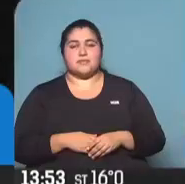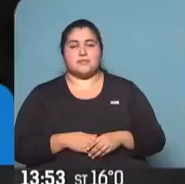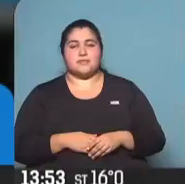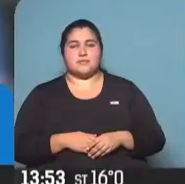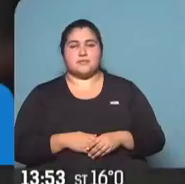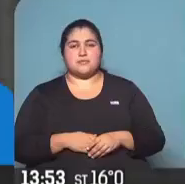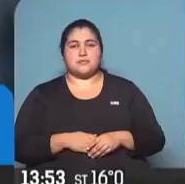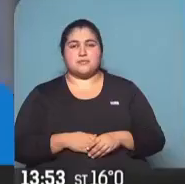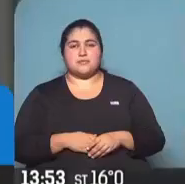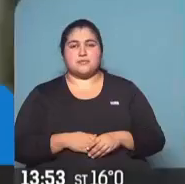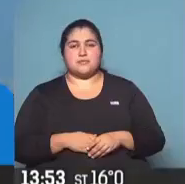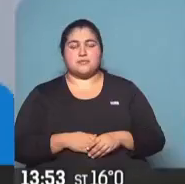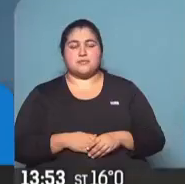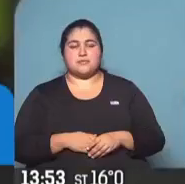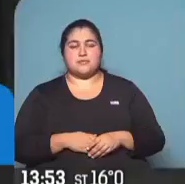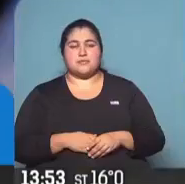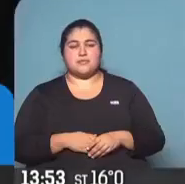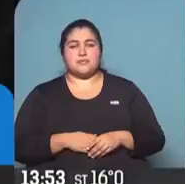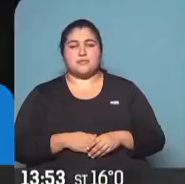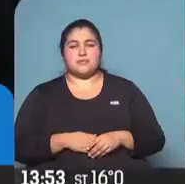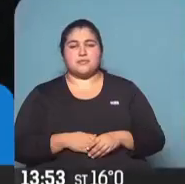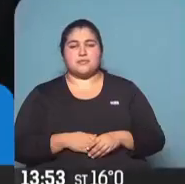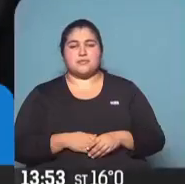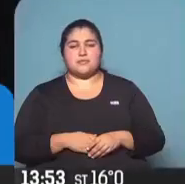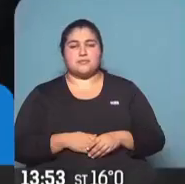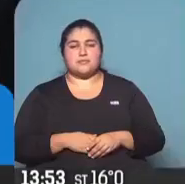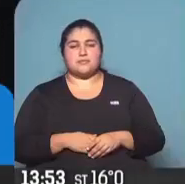y i